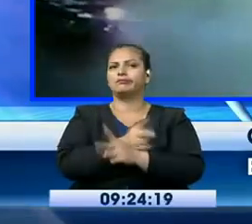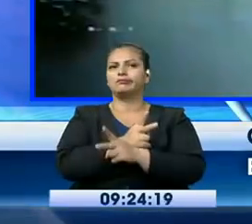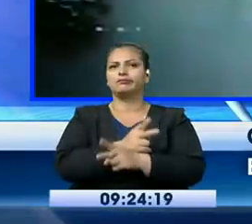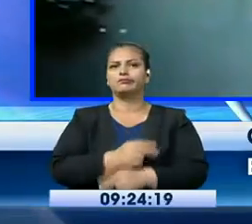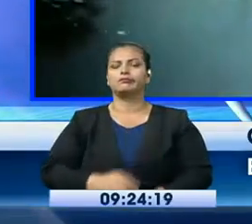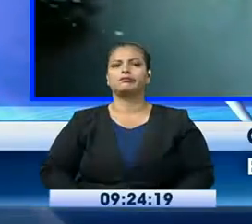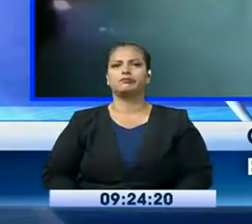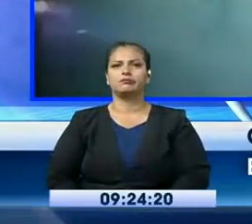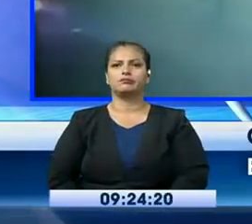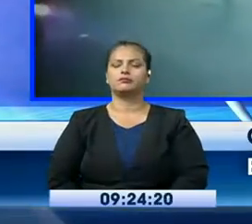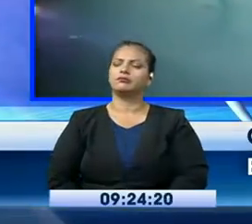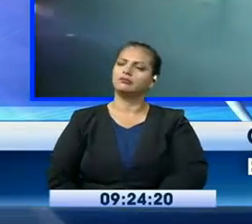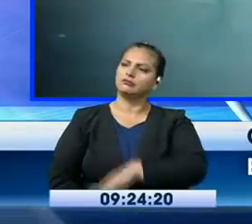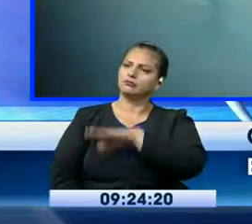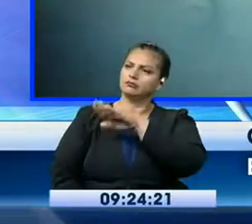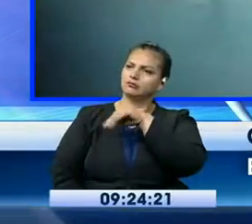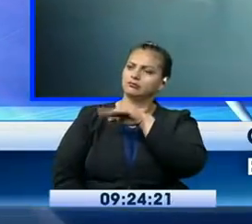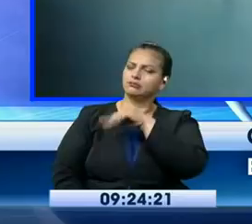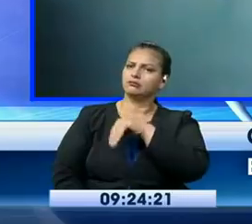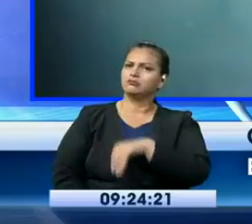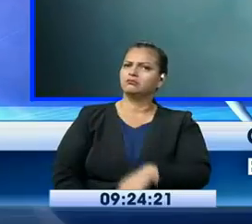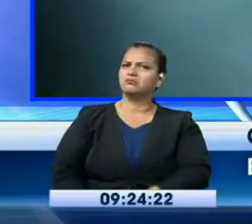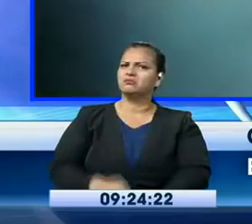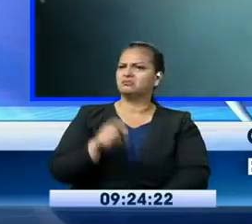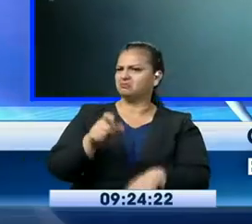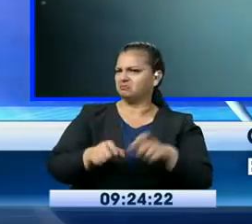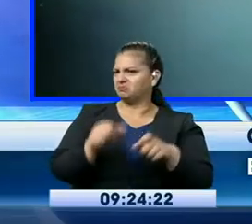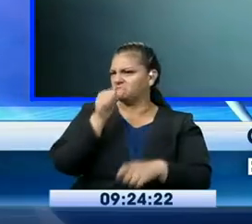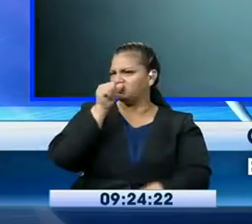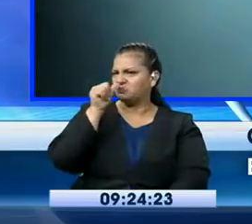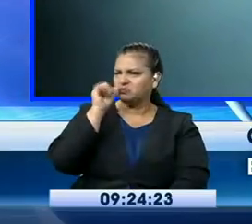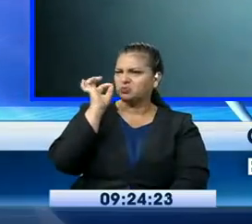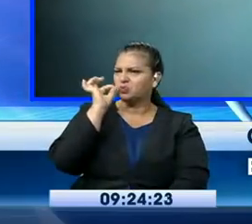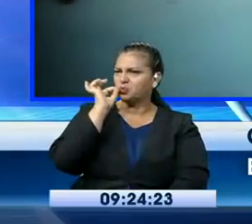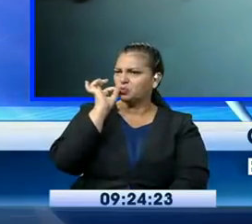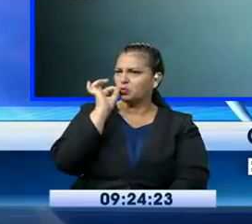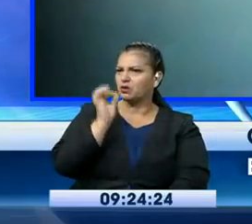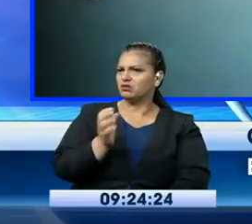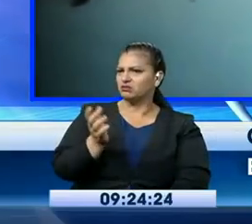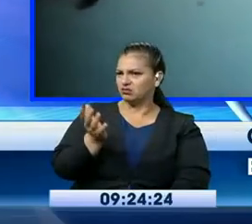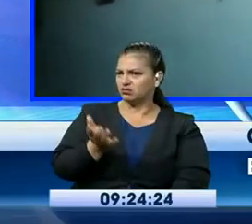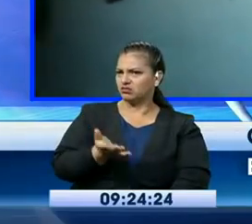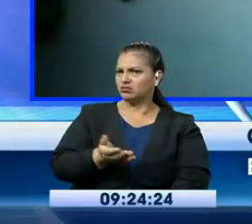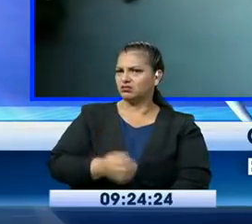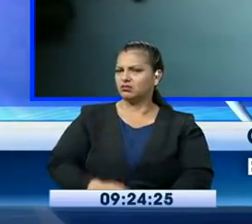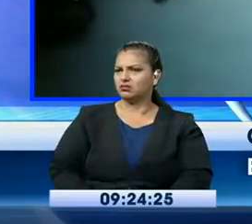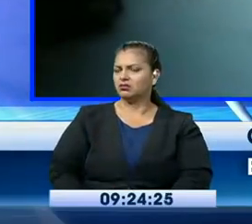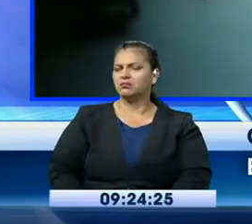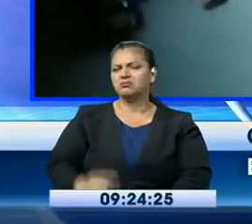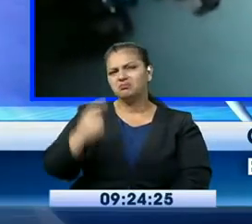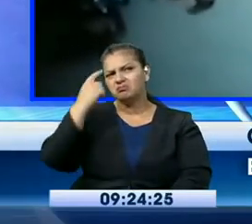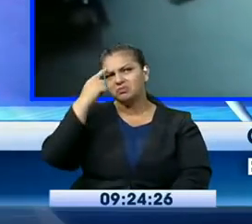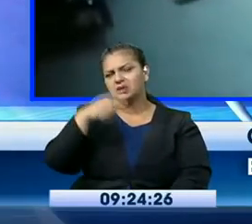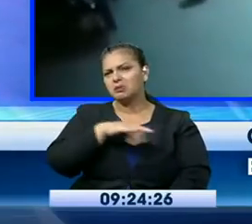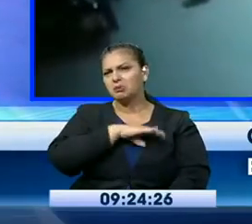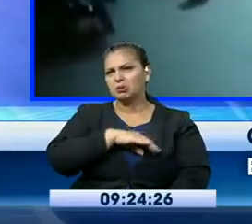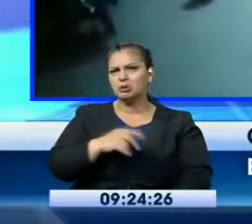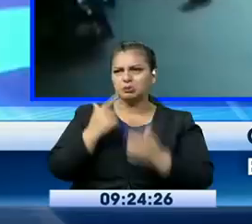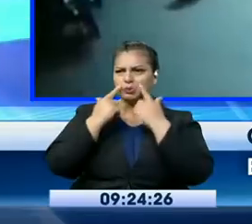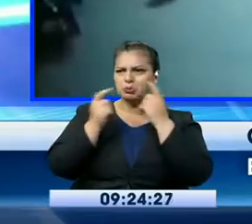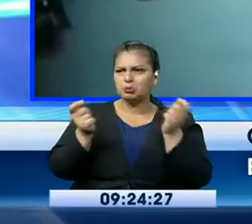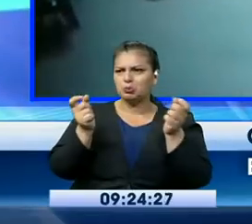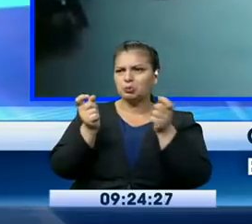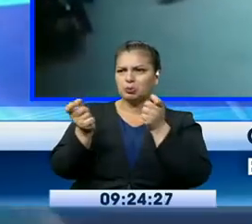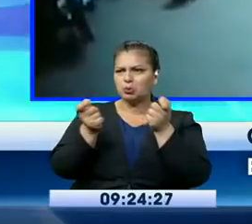personas que se dedican a consumir drogas aquí en las veredas si ustedes esperan que hayan haya más control de la policía nacional y